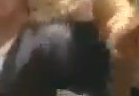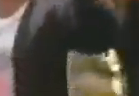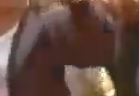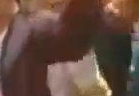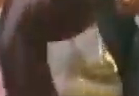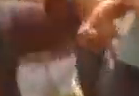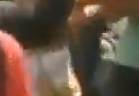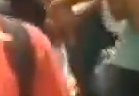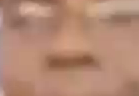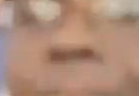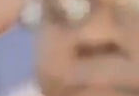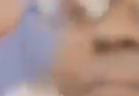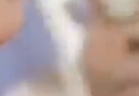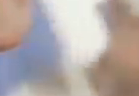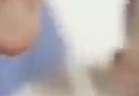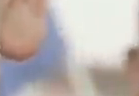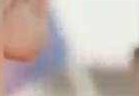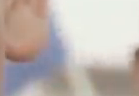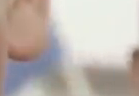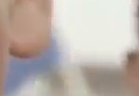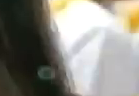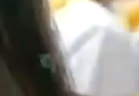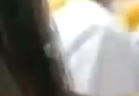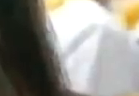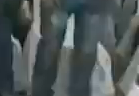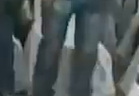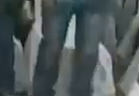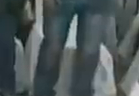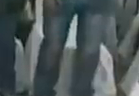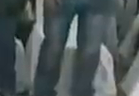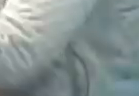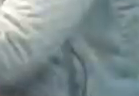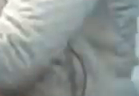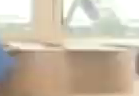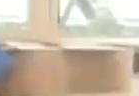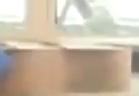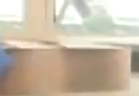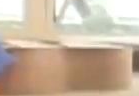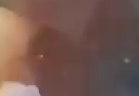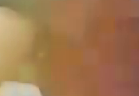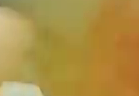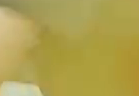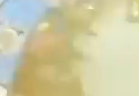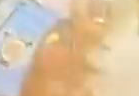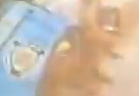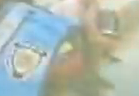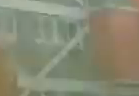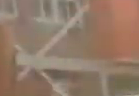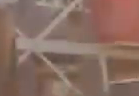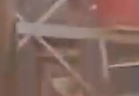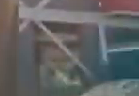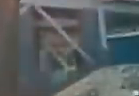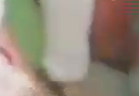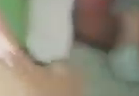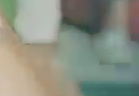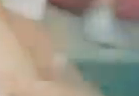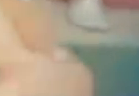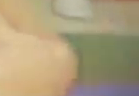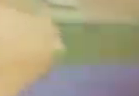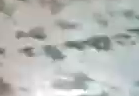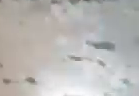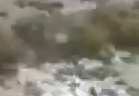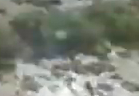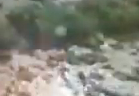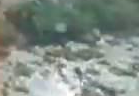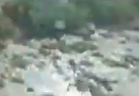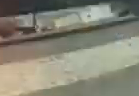venido 1000 imperios encima y estamos de pie, victoriosos, avanzando hoy más que nunca. ¡Que viva el Día